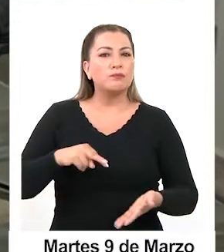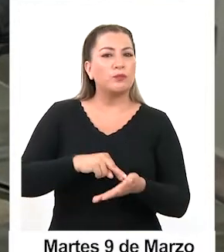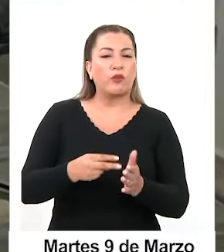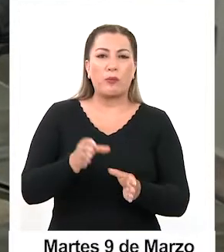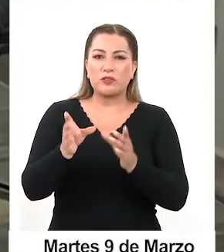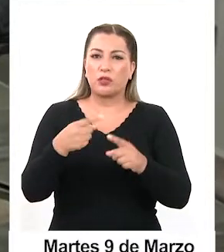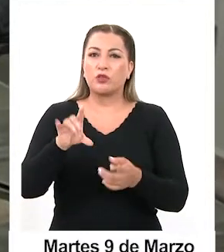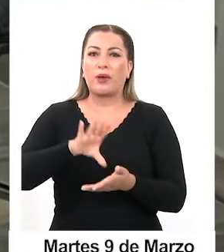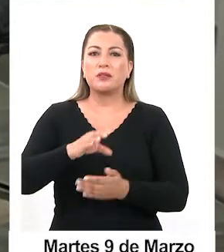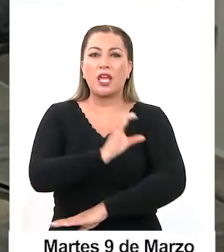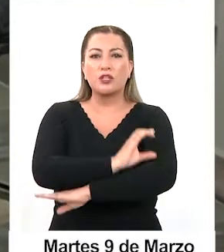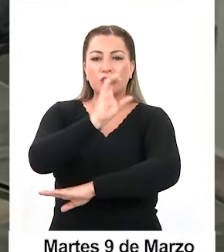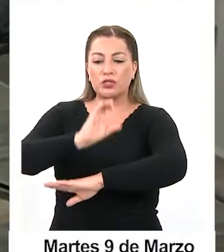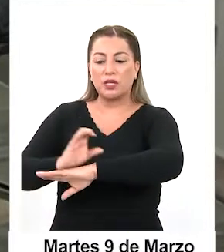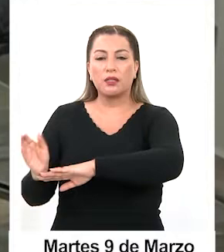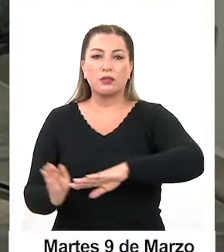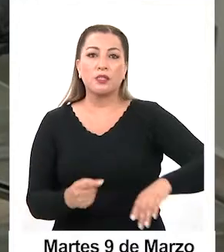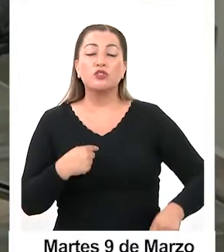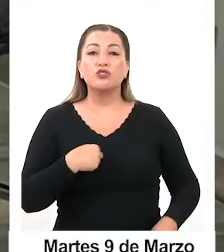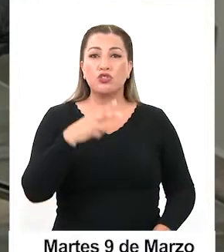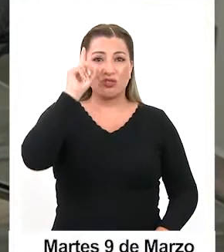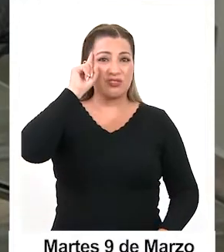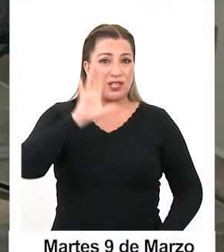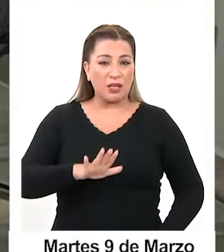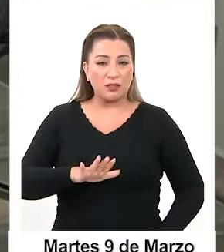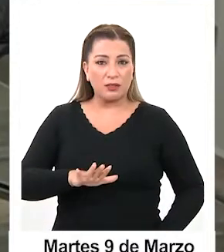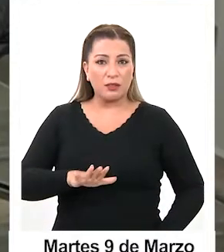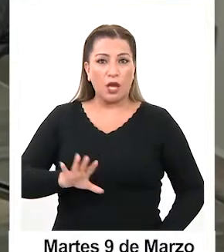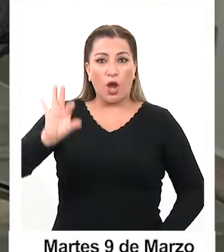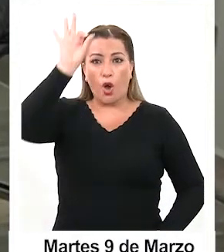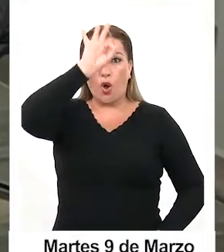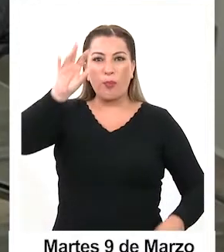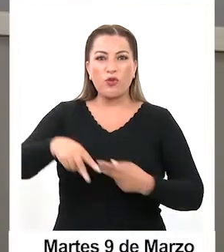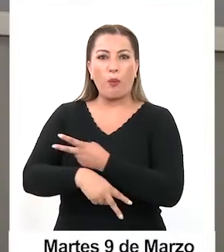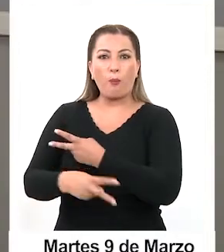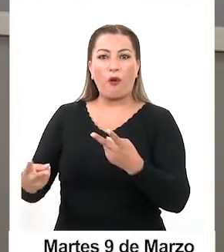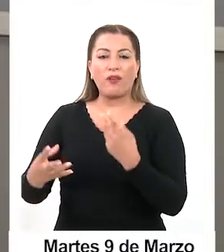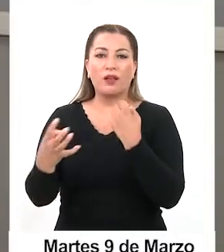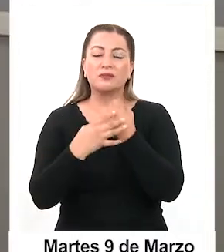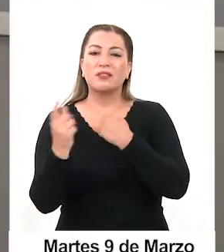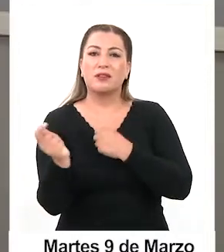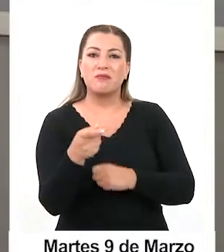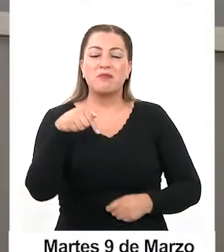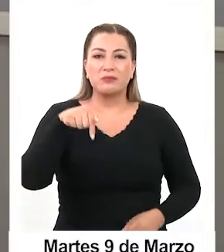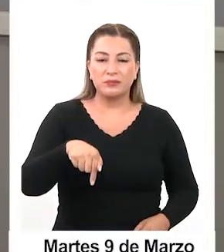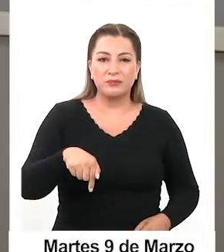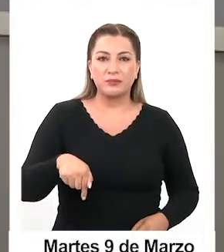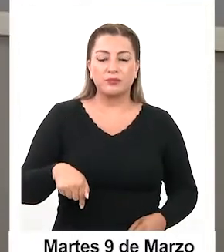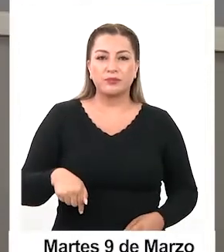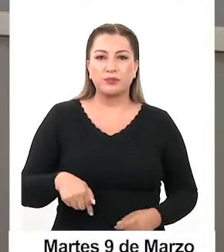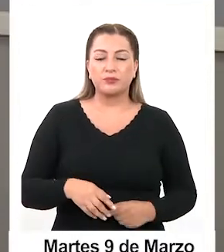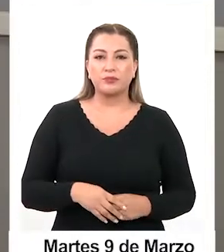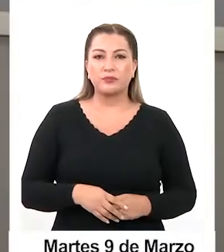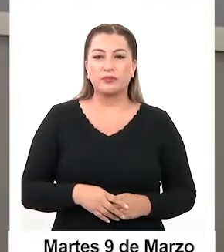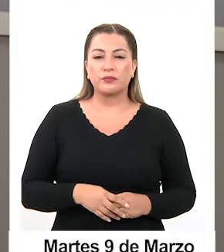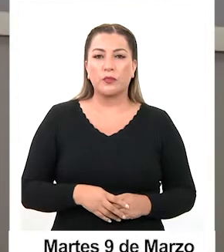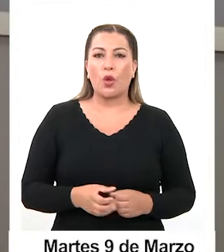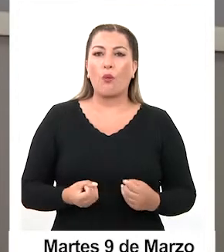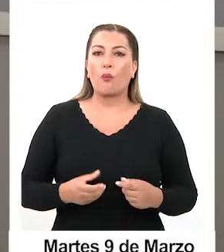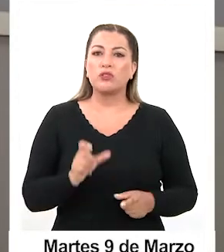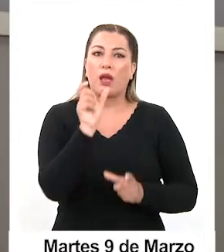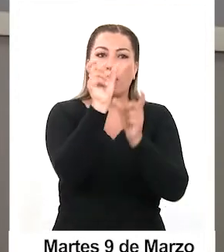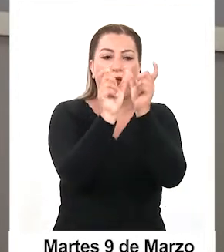migrantes por Colchane. O sea, yo sé que desde la perspectiva de la opinión pública, lo que pasa en Tarapacá se le ha dado un conjunto de